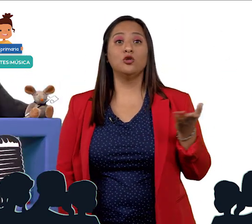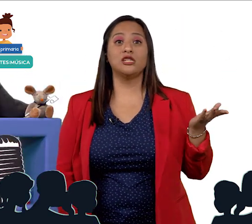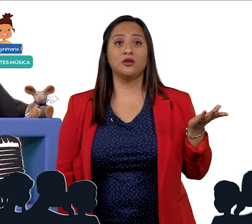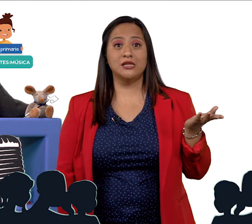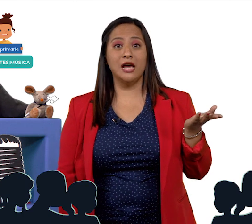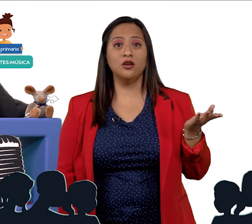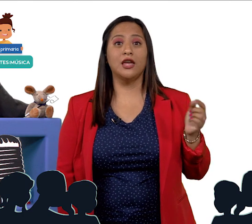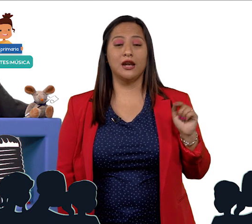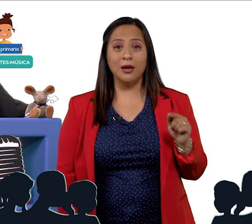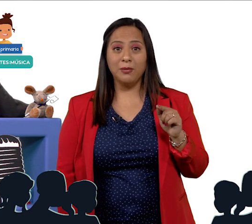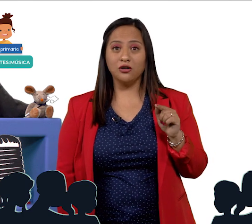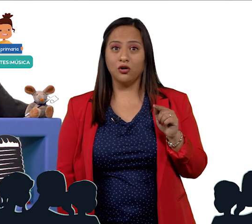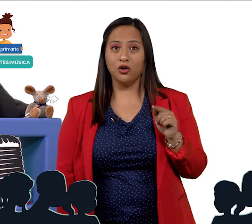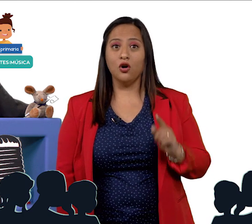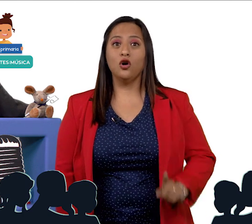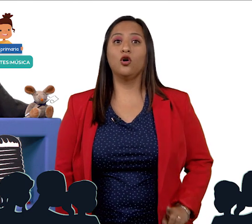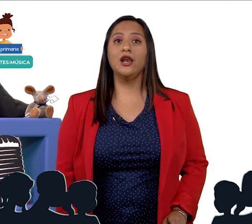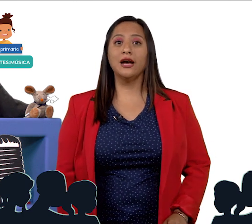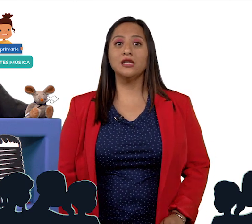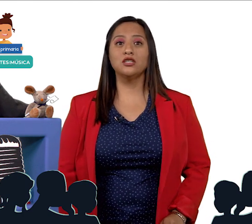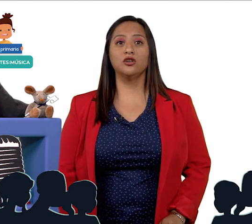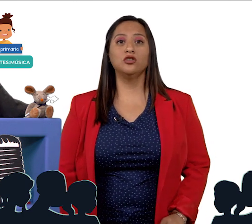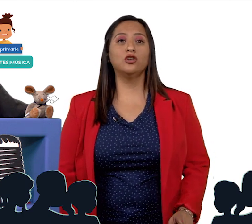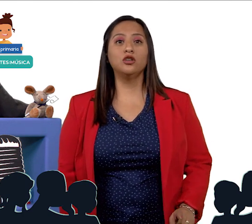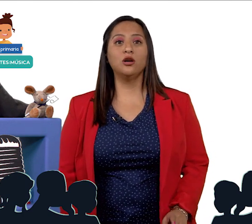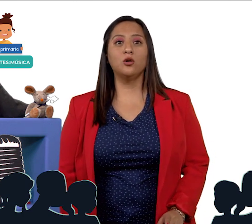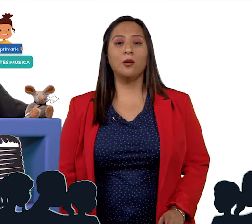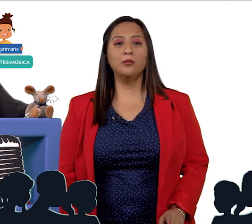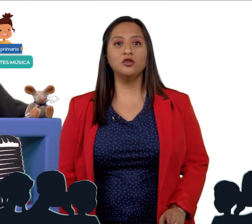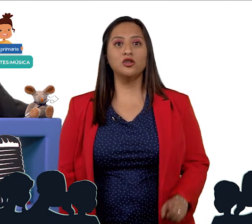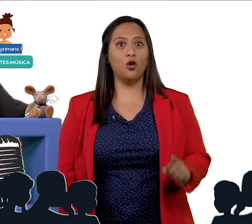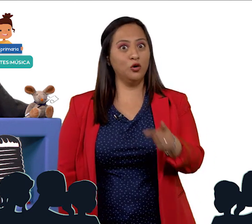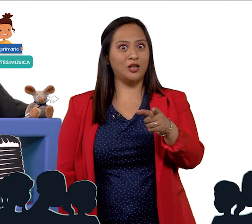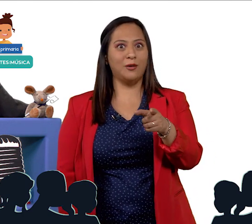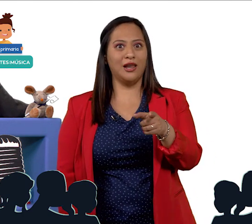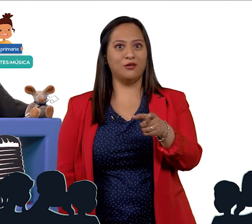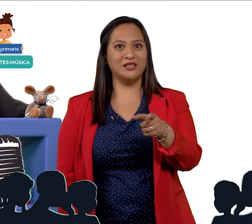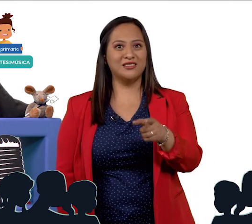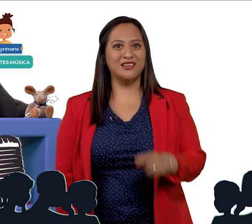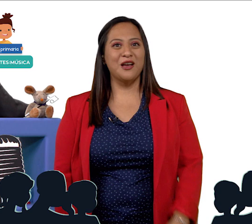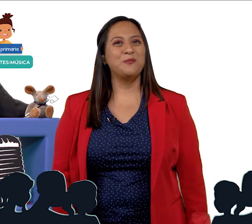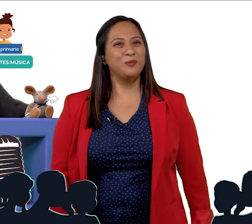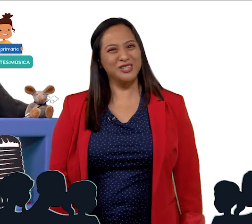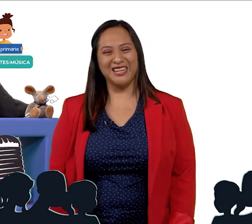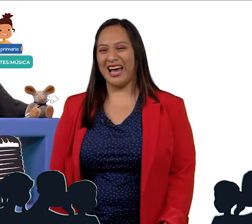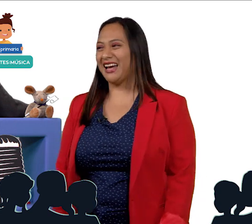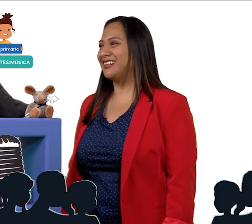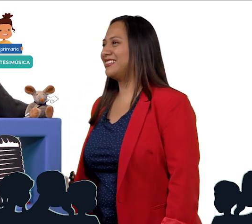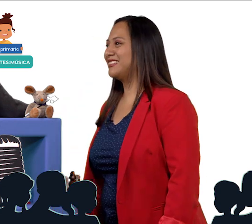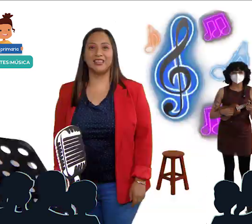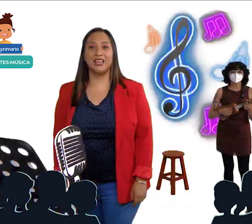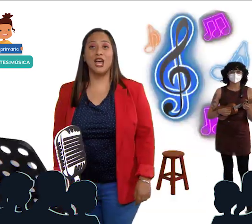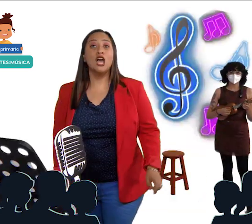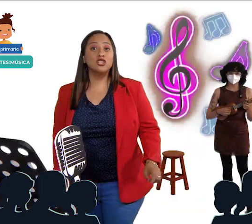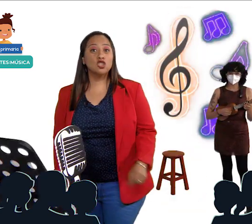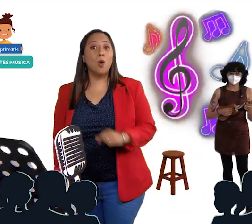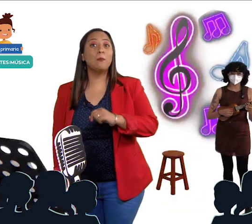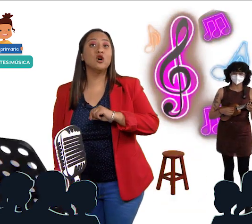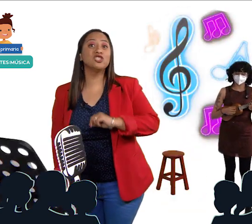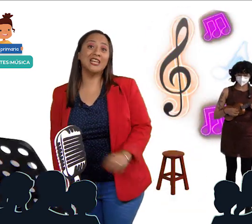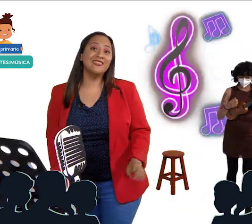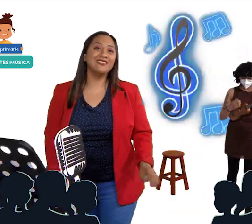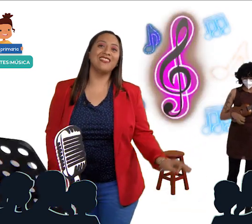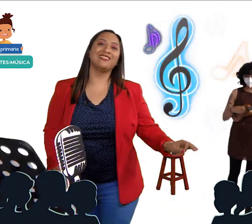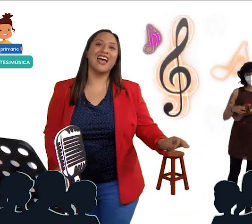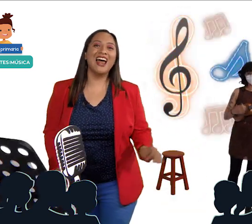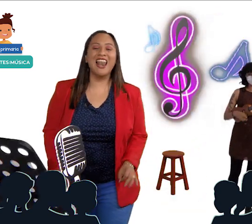Terminemos nuestro ensayo de repertorio con la canción donde jugábamos un trabalenguas. ¡Música!